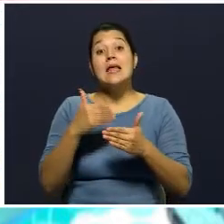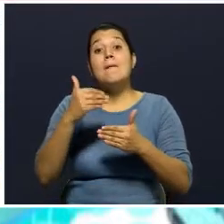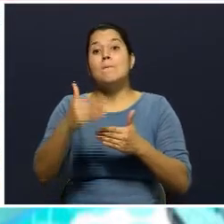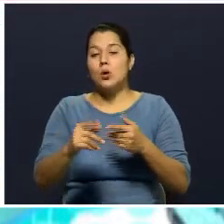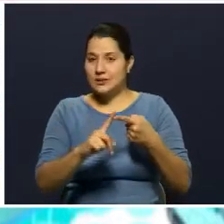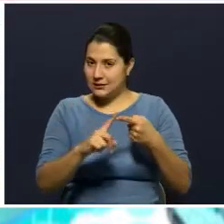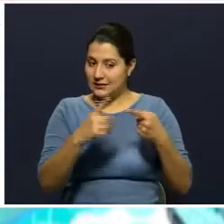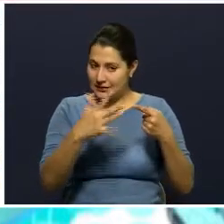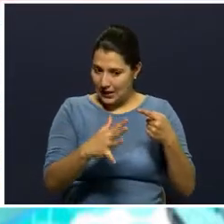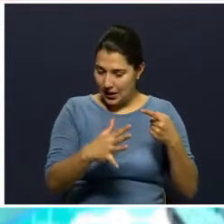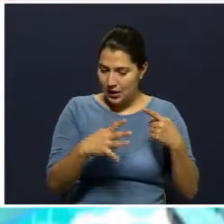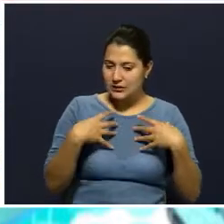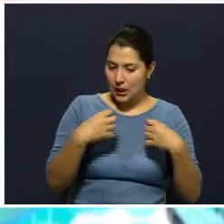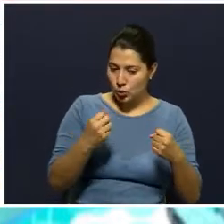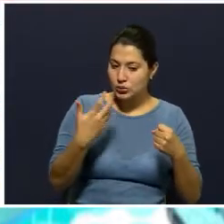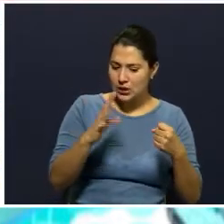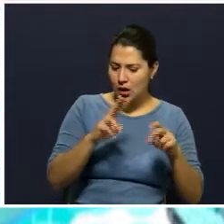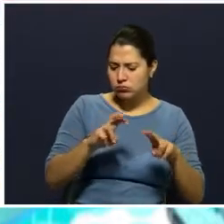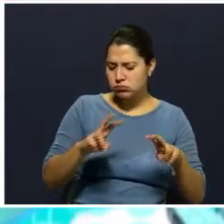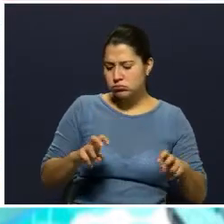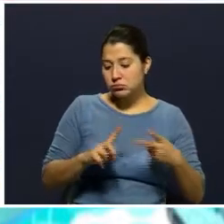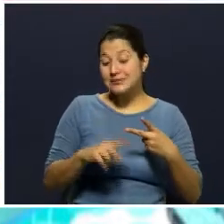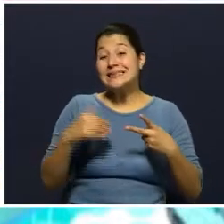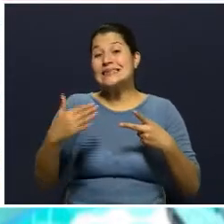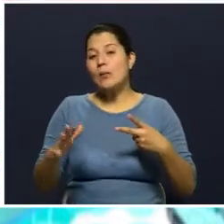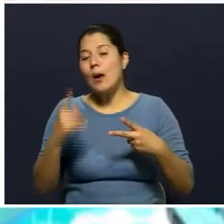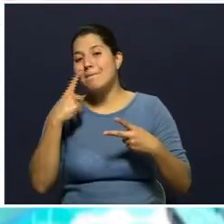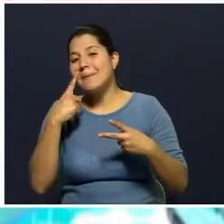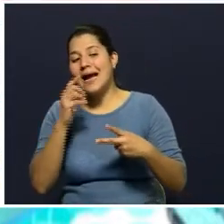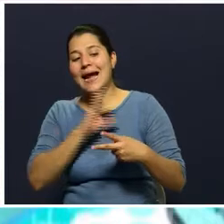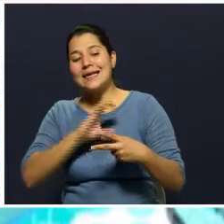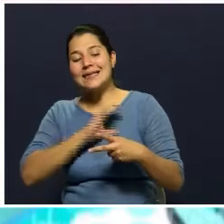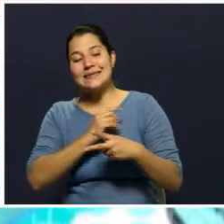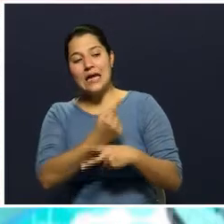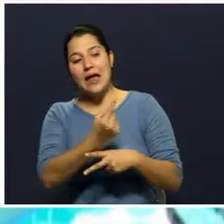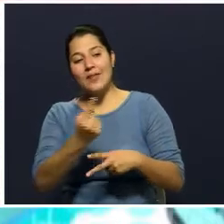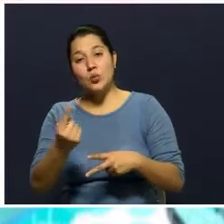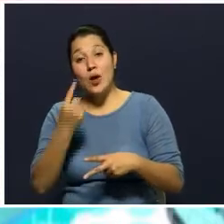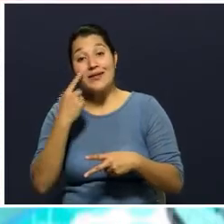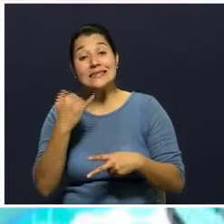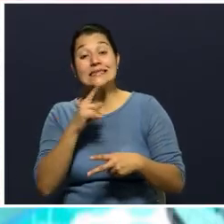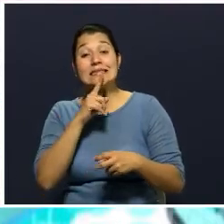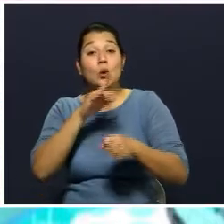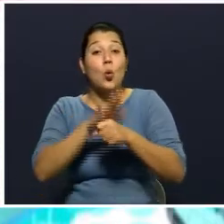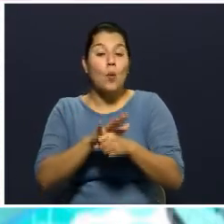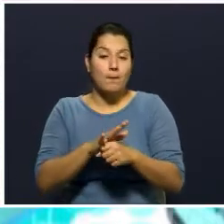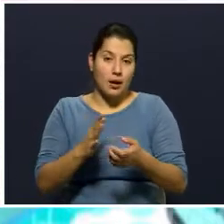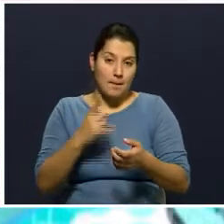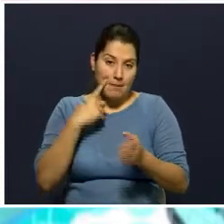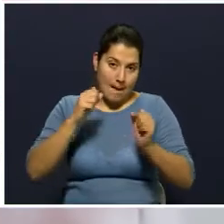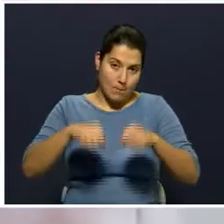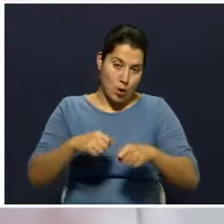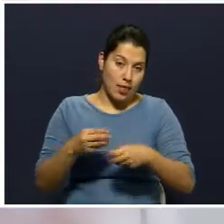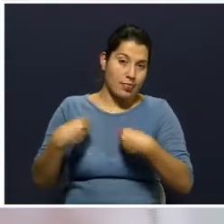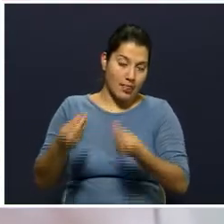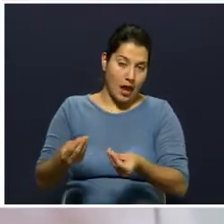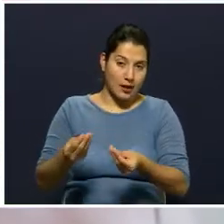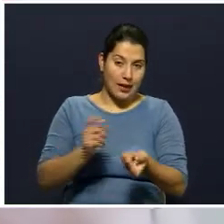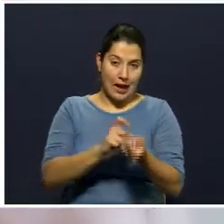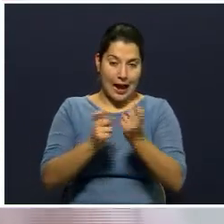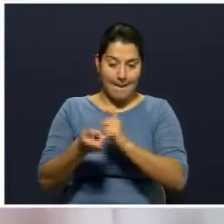del proceso individual que ha tenido dentro del sistema penitenciario, porque es importante un criterio en este caso que engloba todos los criterios técnicos